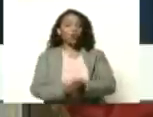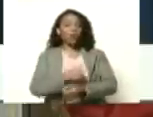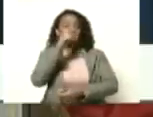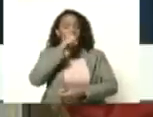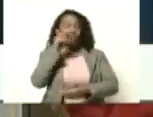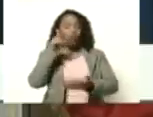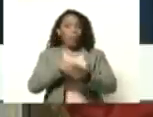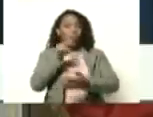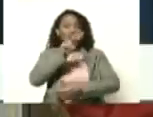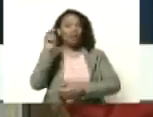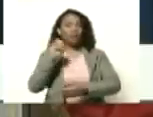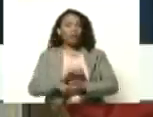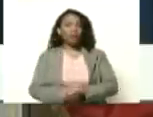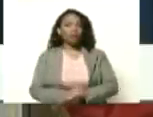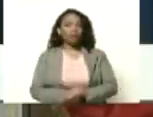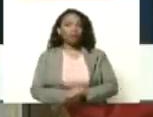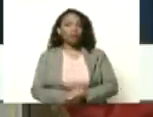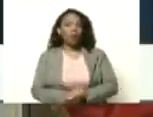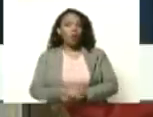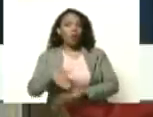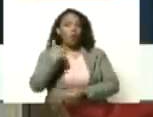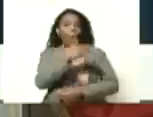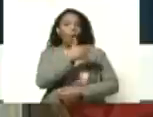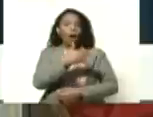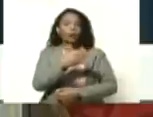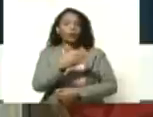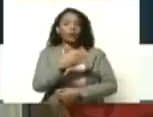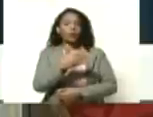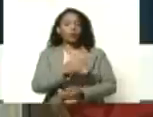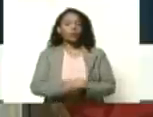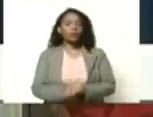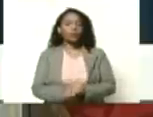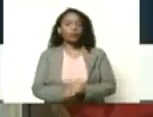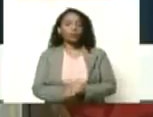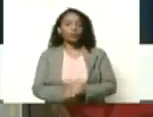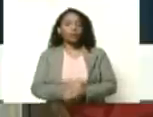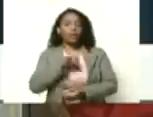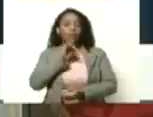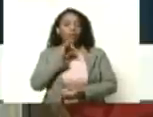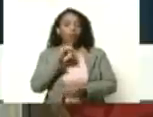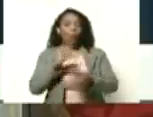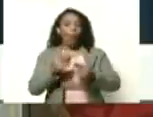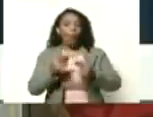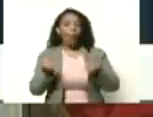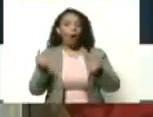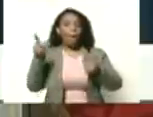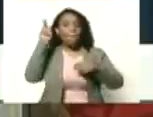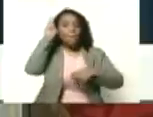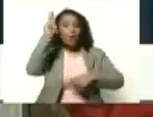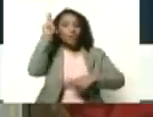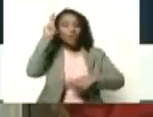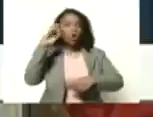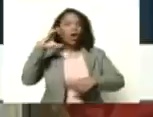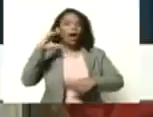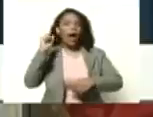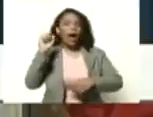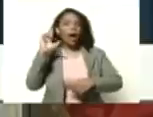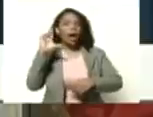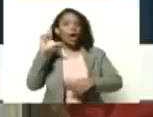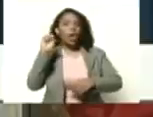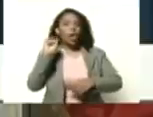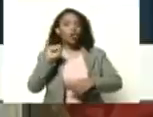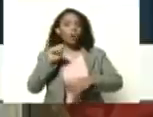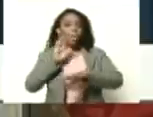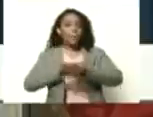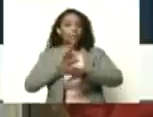2020 cuando se informa de la desaparición del profesor carlos lanz ocurrida en